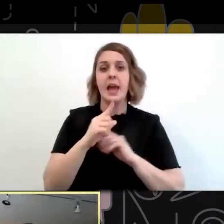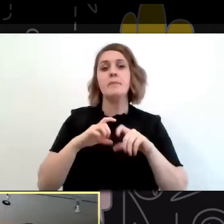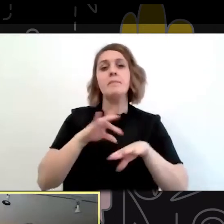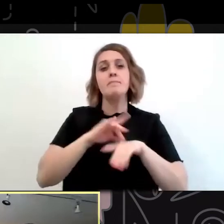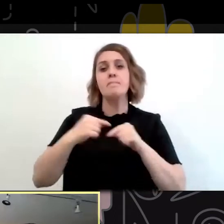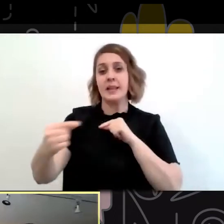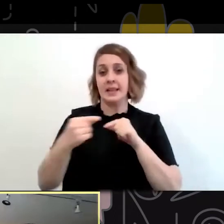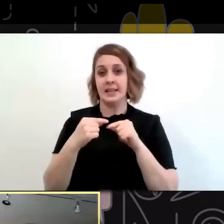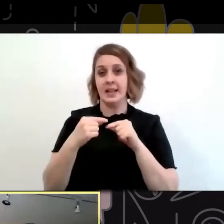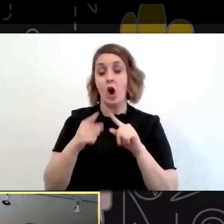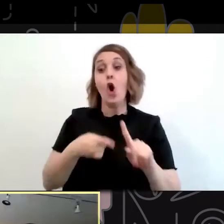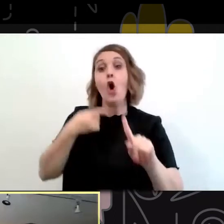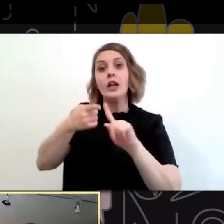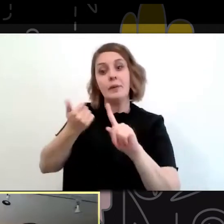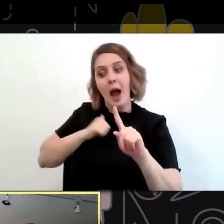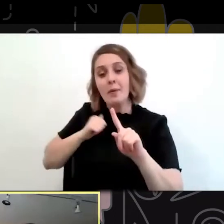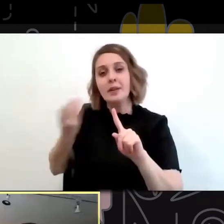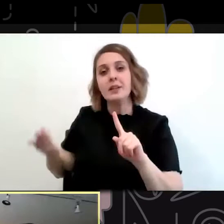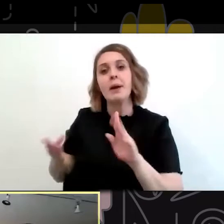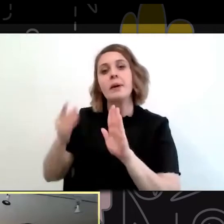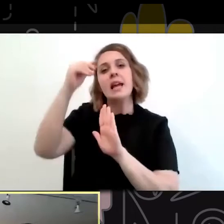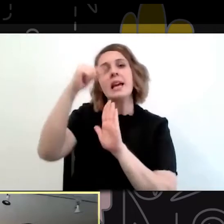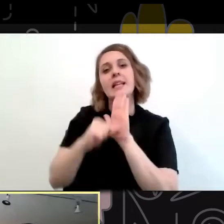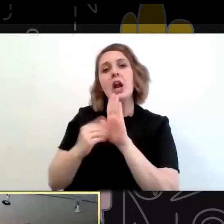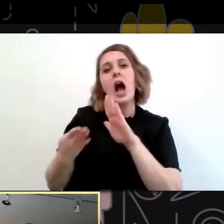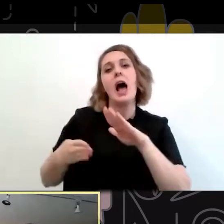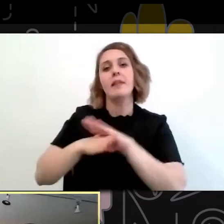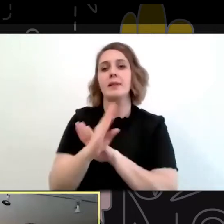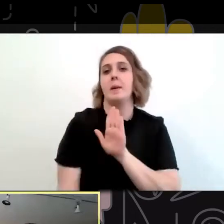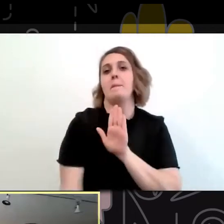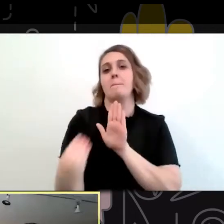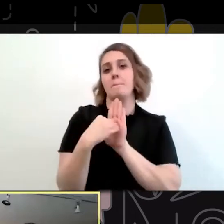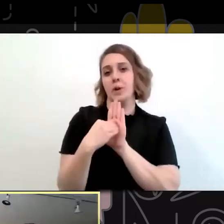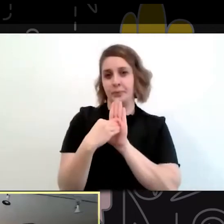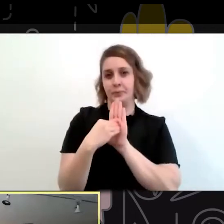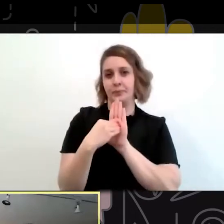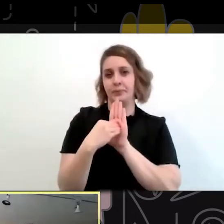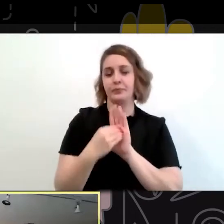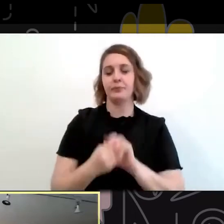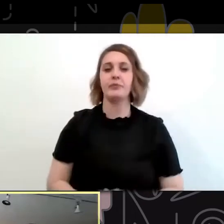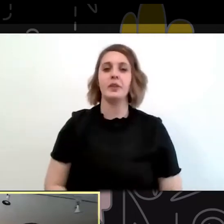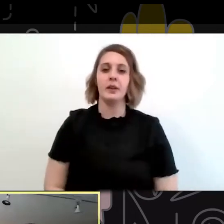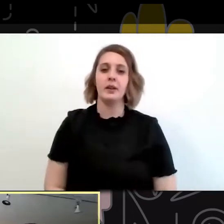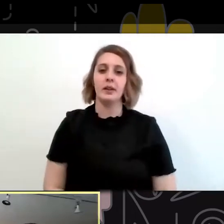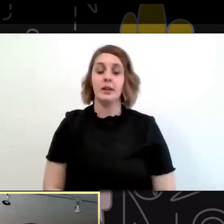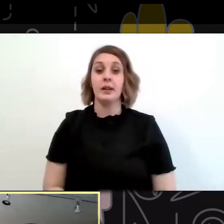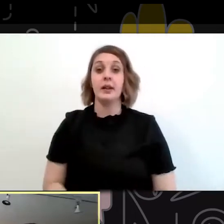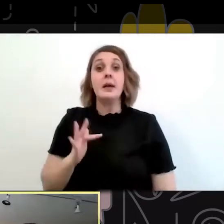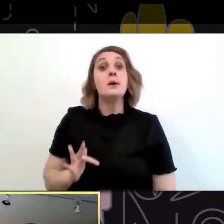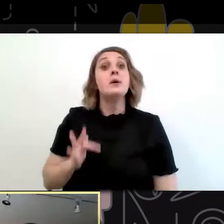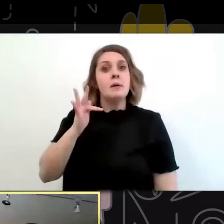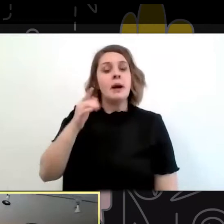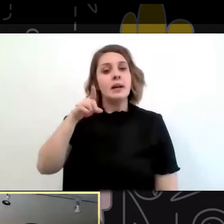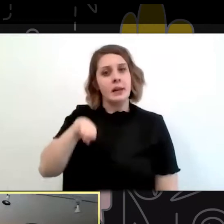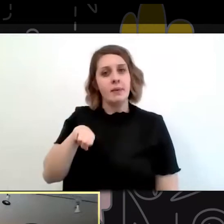para incorporar criterios de accesibilidad en esos desarrollos. Y a favor,